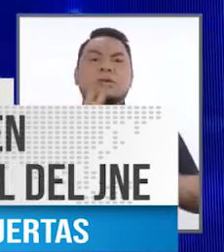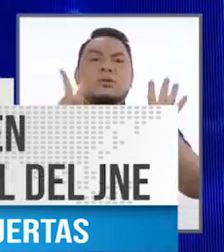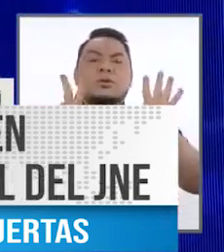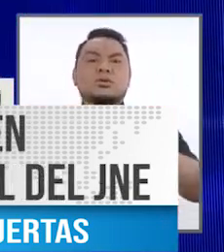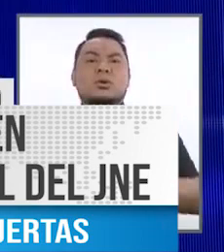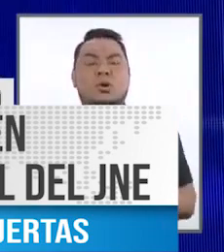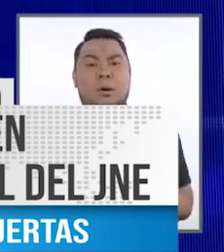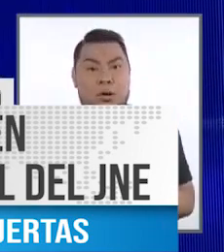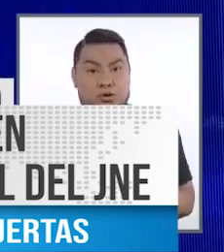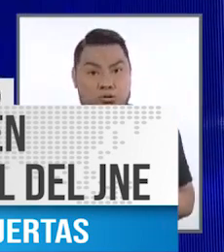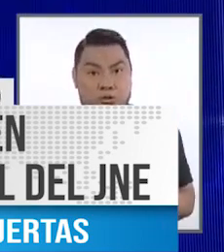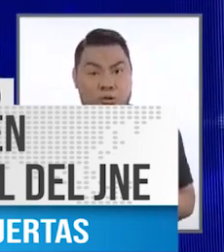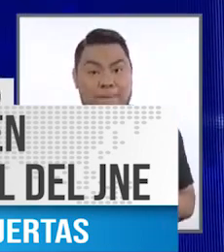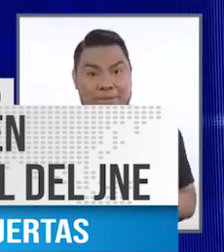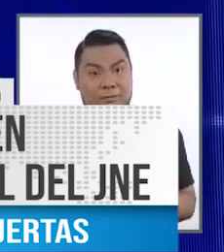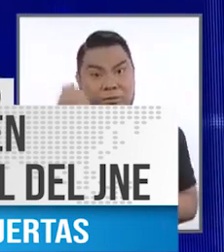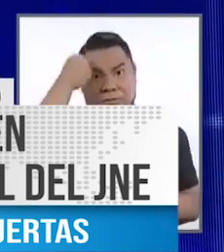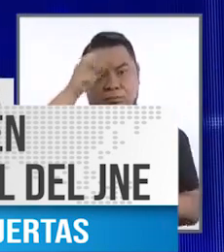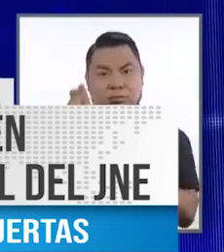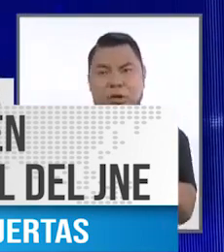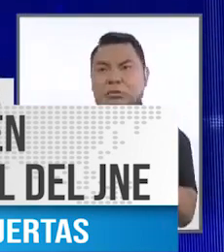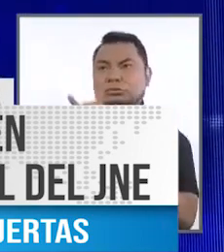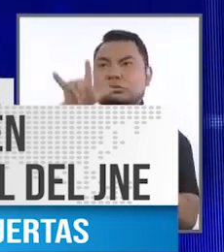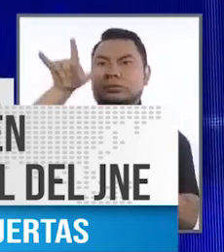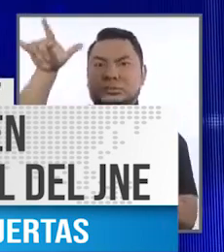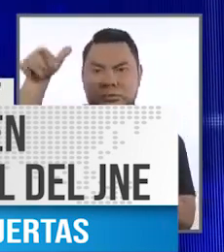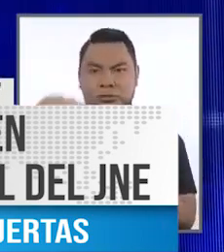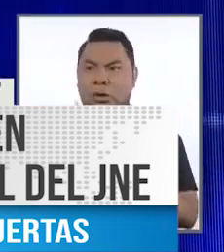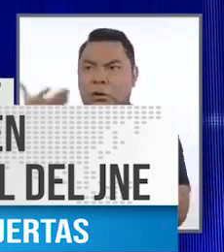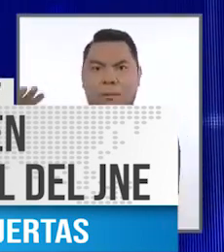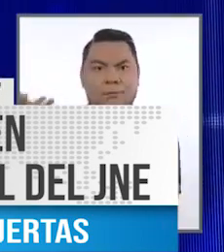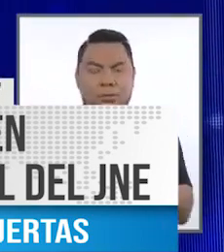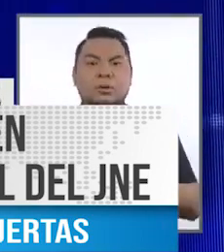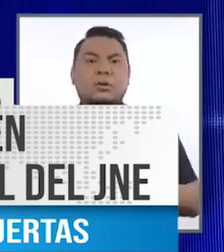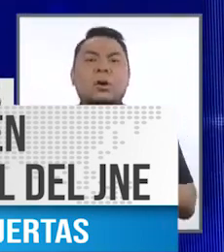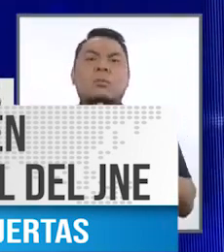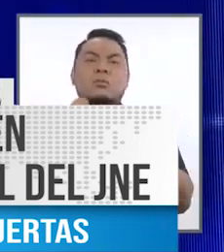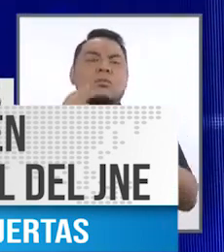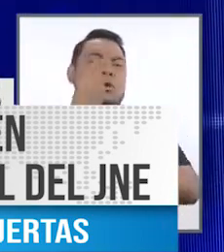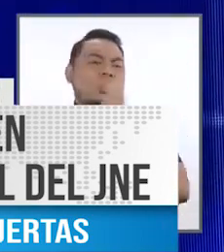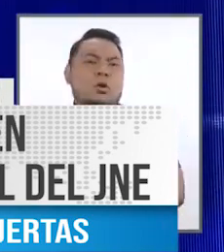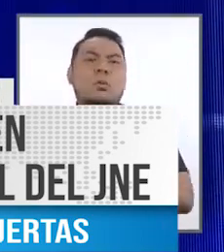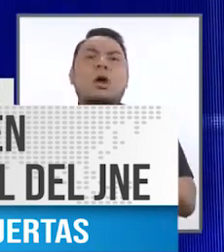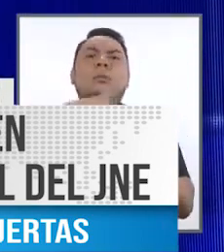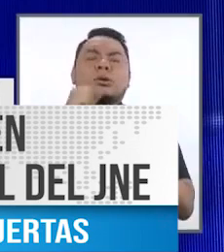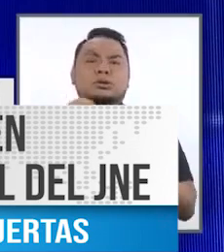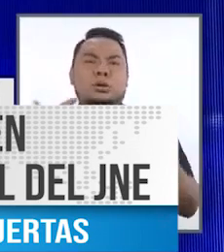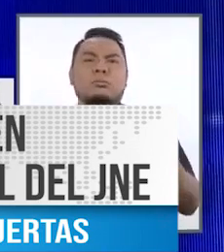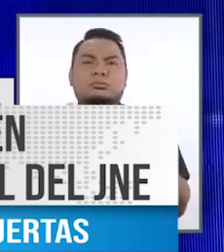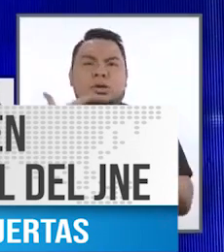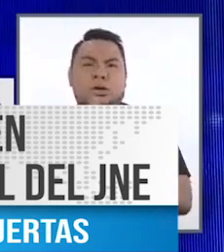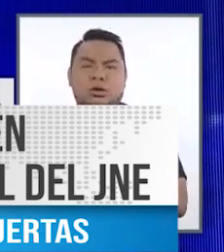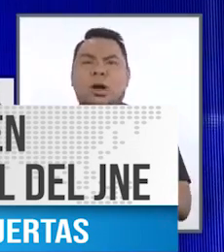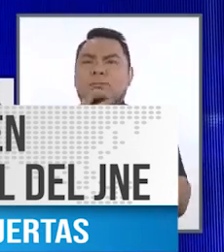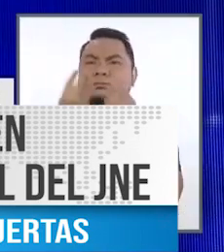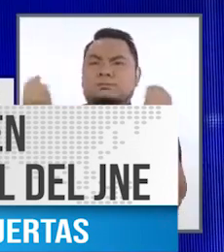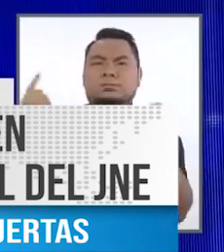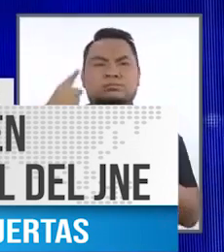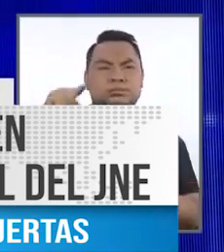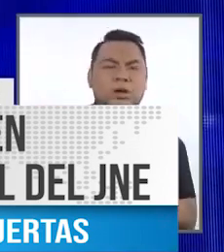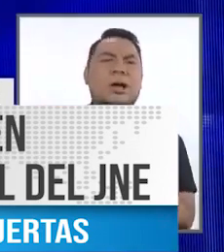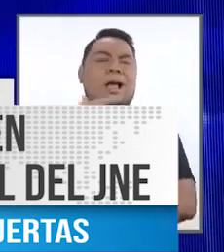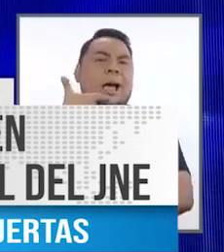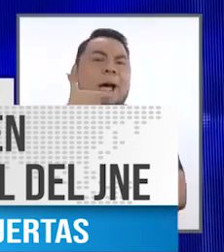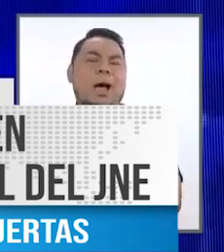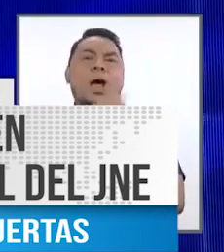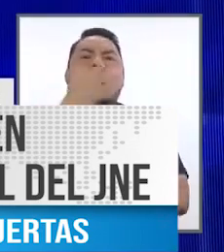viajando yo mismo a Estados Unidos. Construiremos miles de postas médicas con oxígeno, vacunas, cientos de hospitales, el